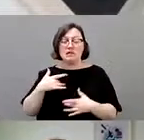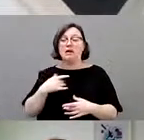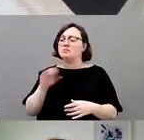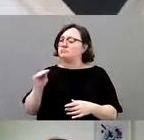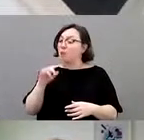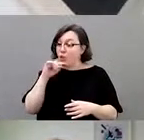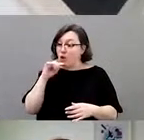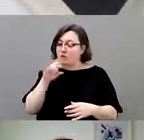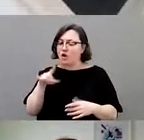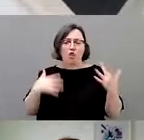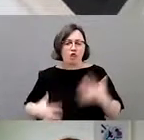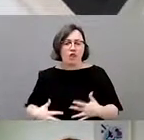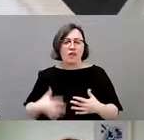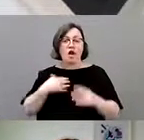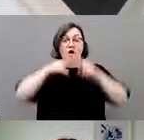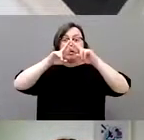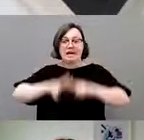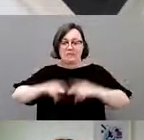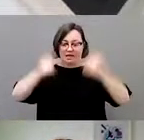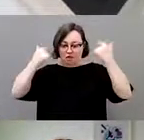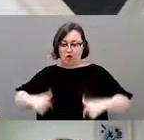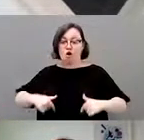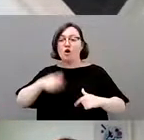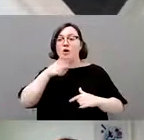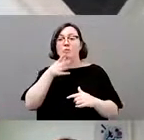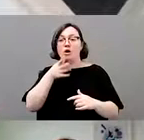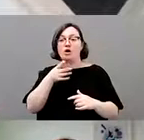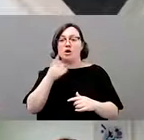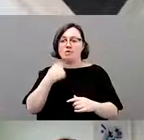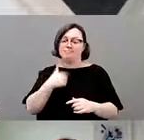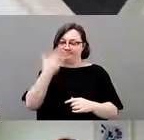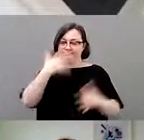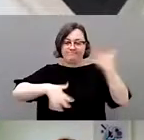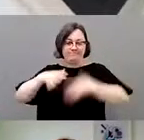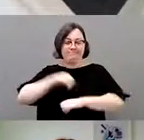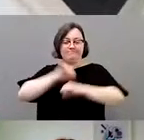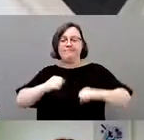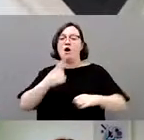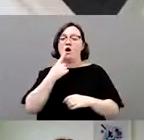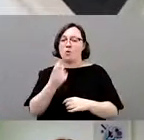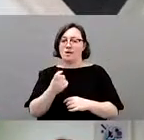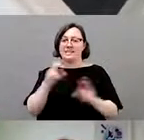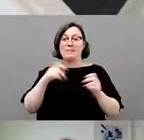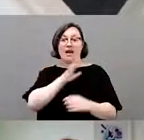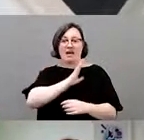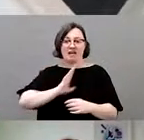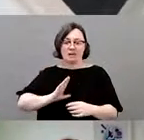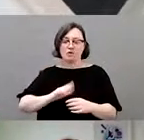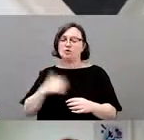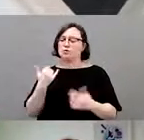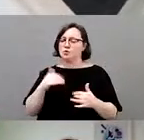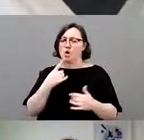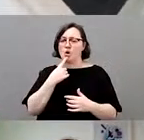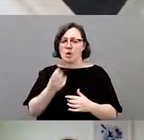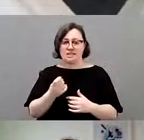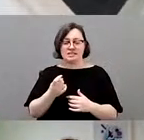algo? ¿Qué te duele? O estábamos repasando porque esto les costó un poco asimilar la parte de adjetivos, que a veces pues